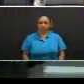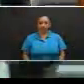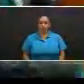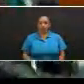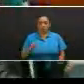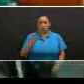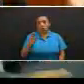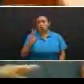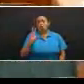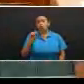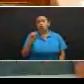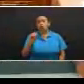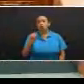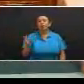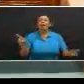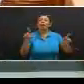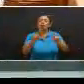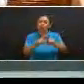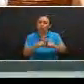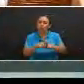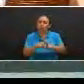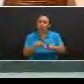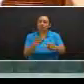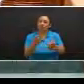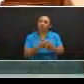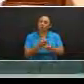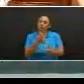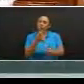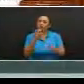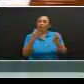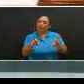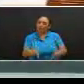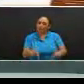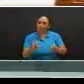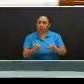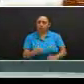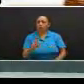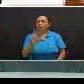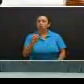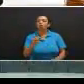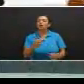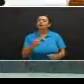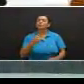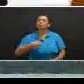No te juntes con tal persona. No hagas sociedad con él porque él es un impío.